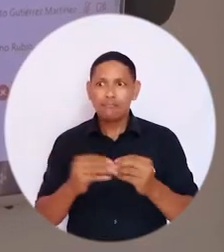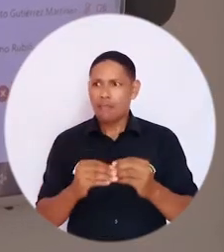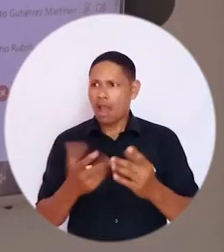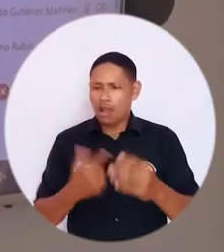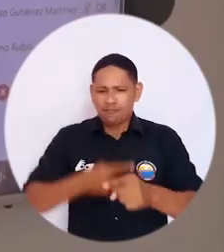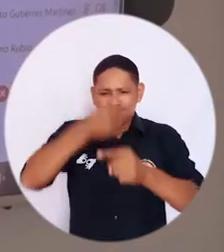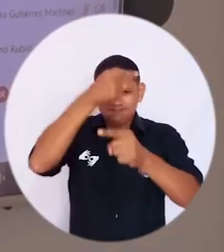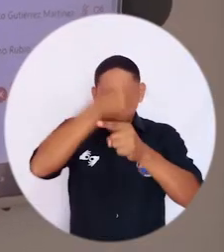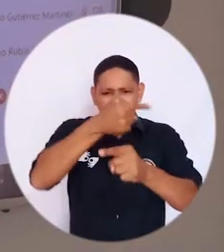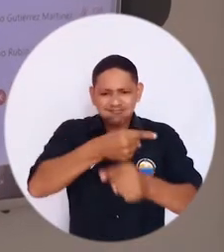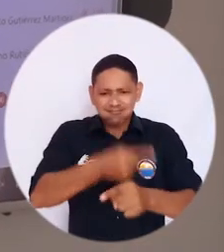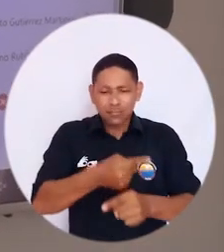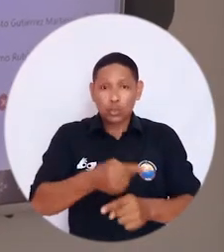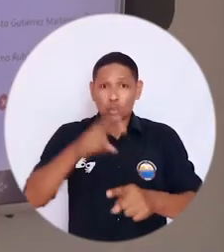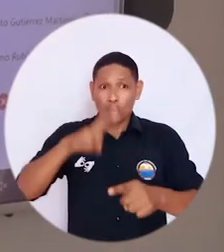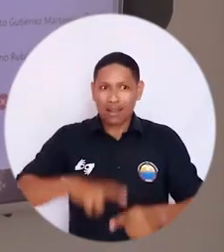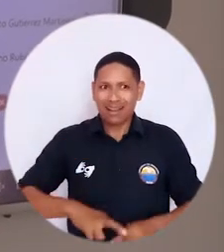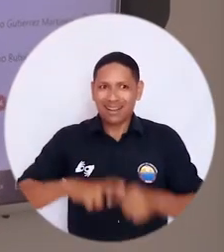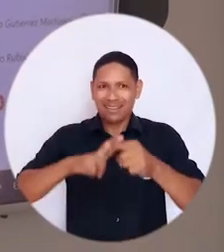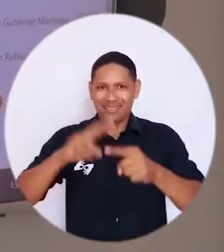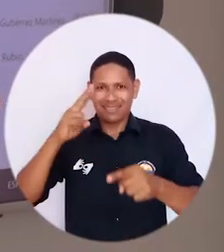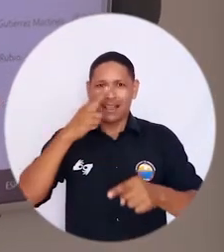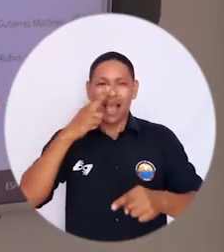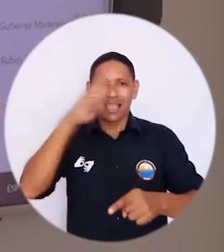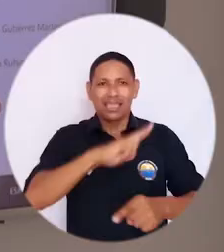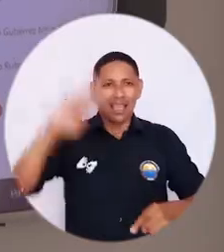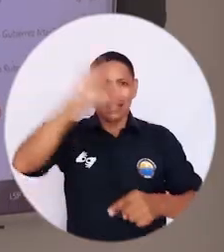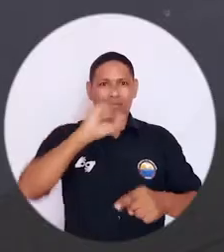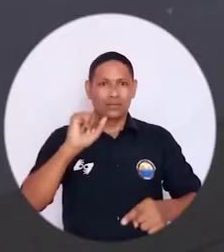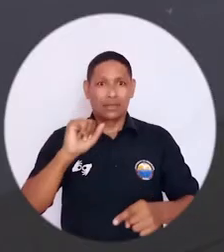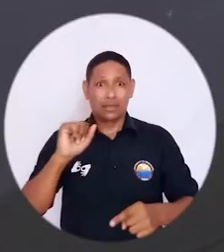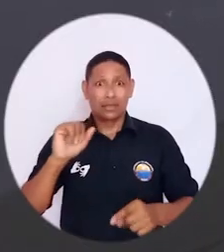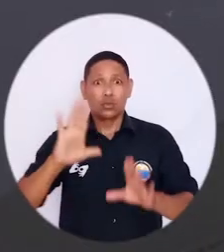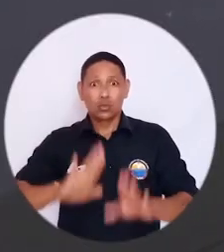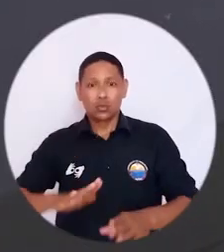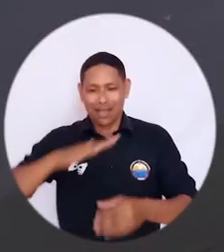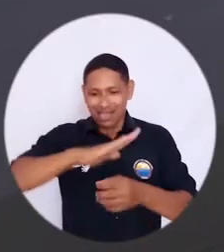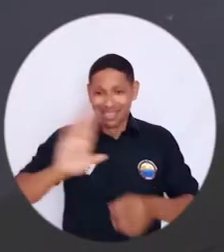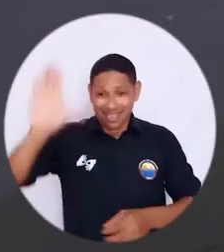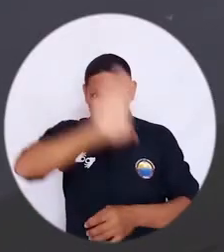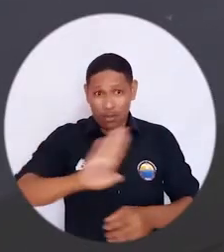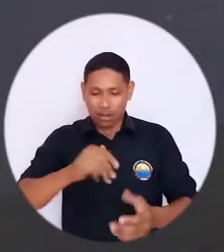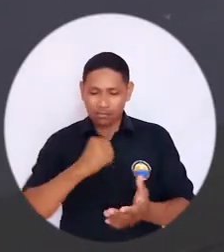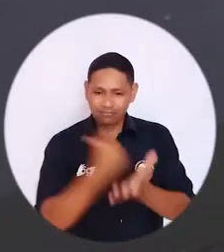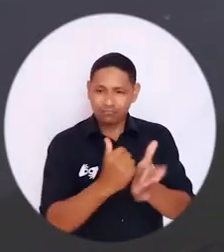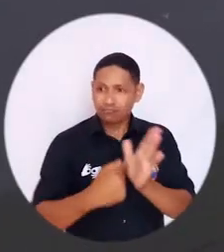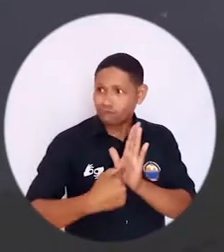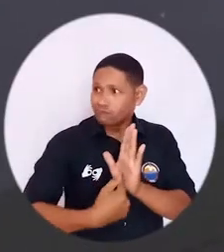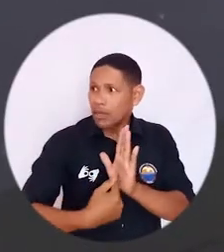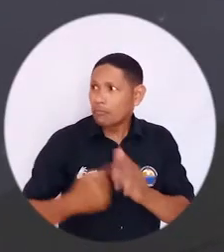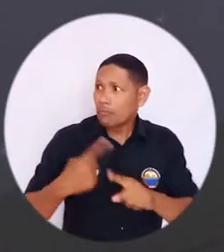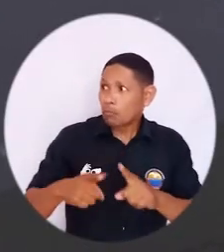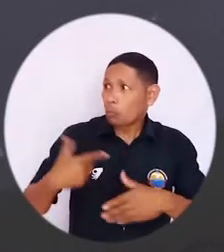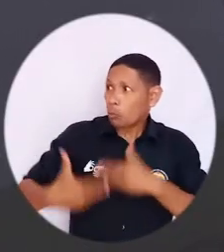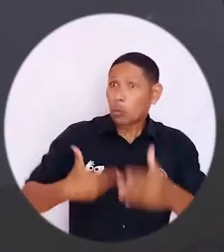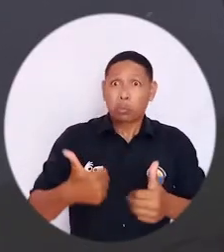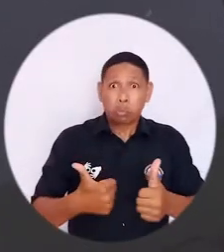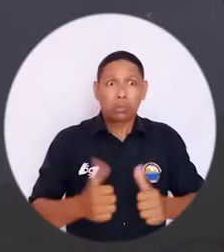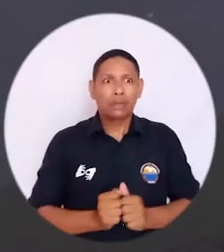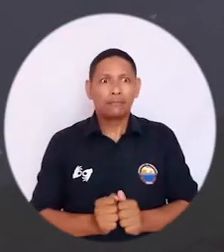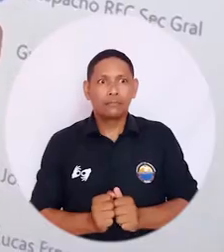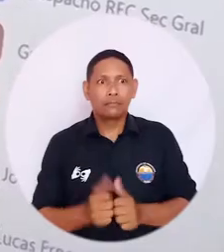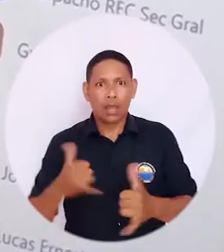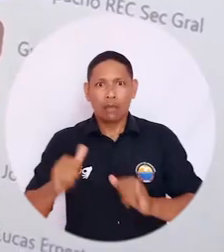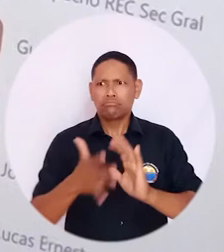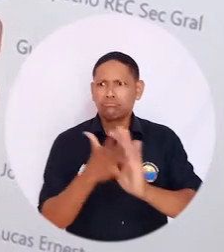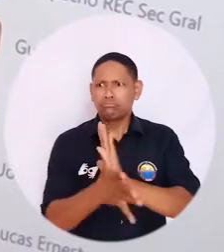se sustentó un cumplimiento cabal en los recursos de la estampilla nacional y departamental y un balance financiero exitoso a pesar de las